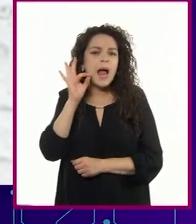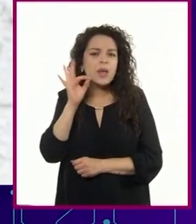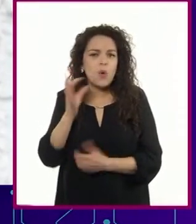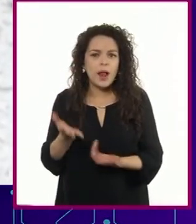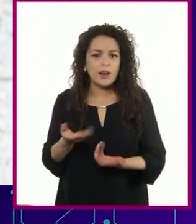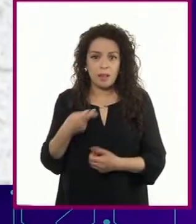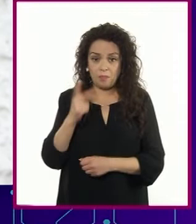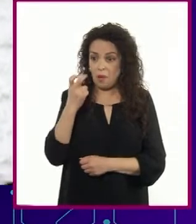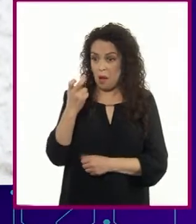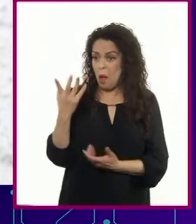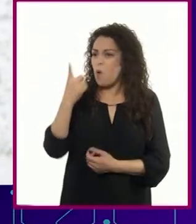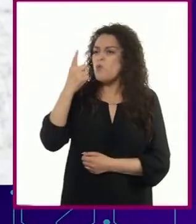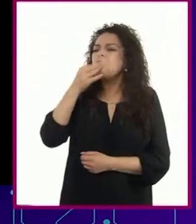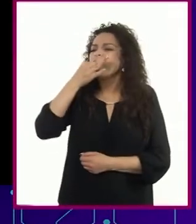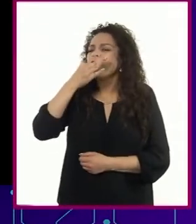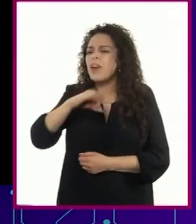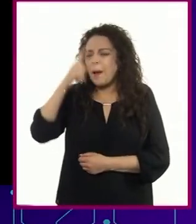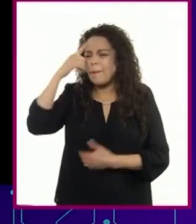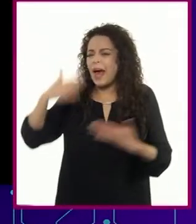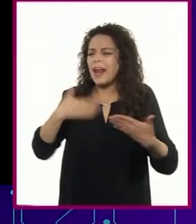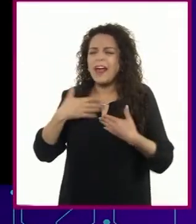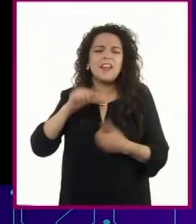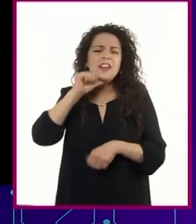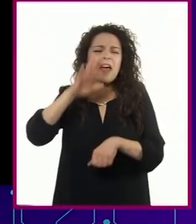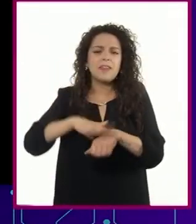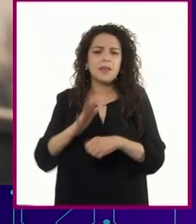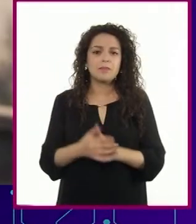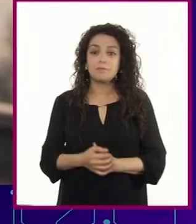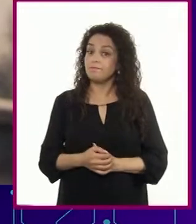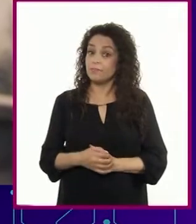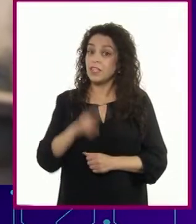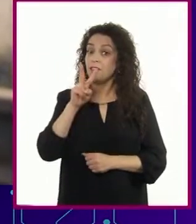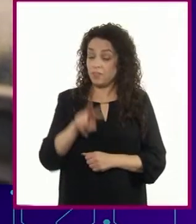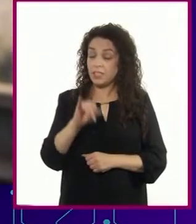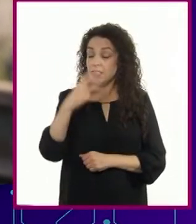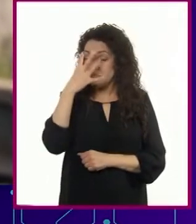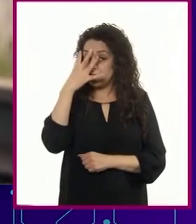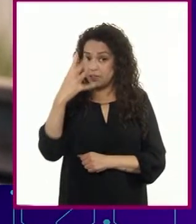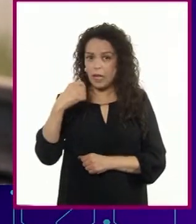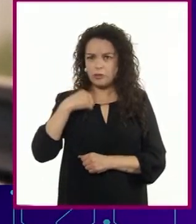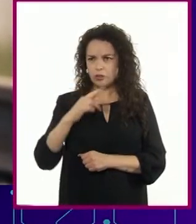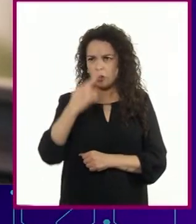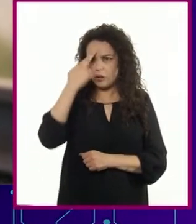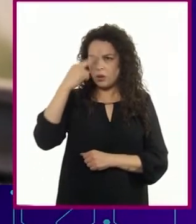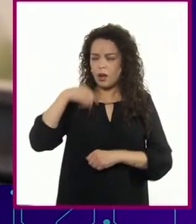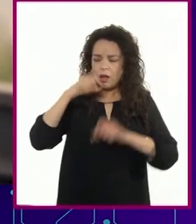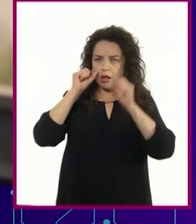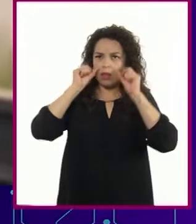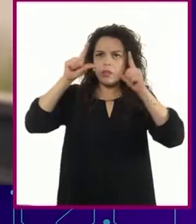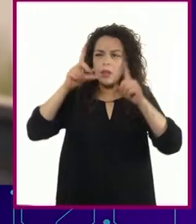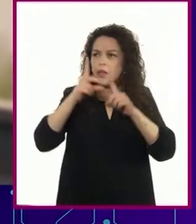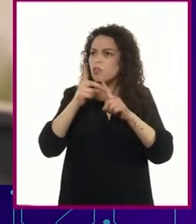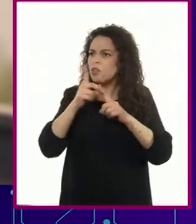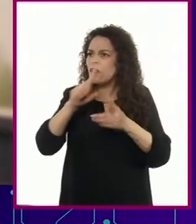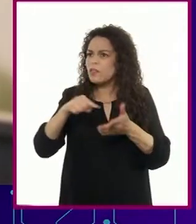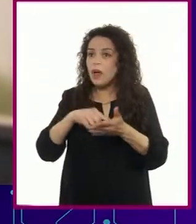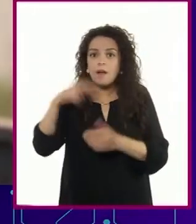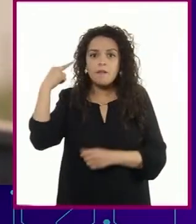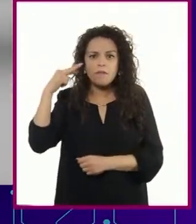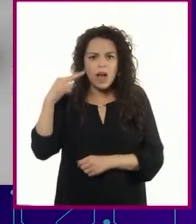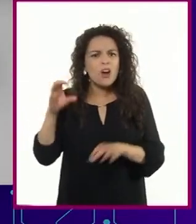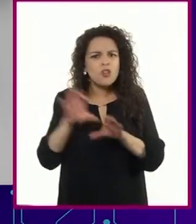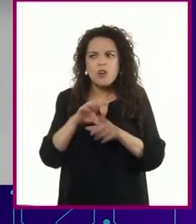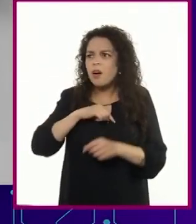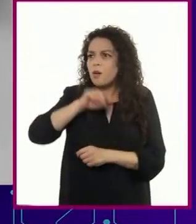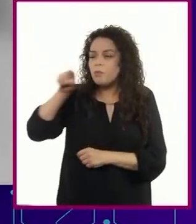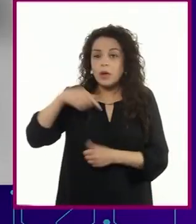y se acabó. Solo por diversión. La verdad es que sí es algo serio. Recordé que desperté en Veracruz sin saber dónde estaba ni cómo llegué ahí. Me